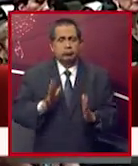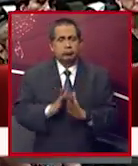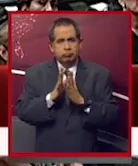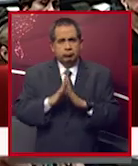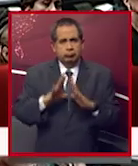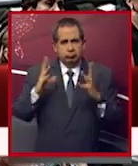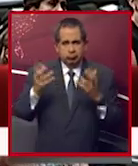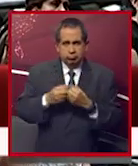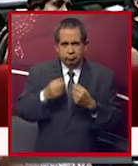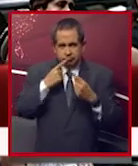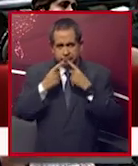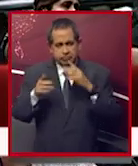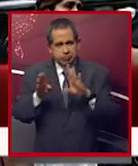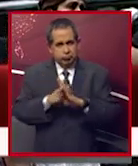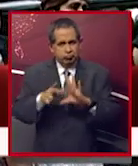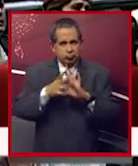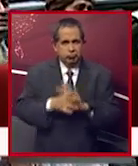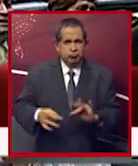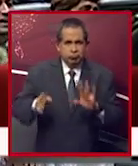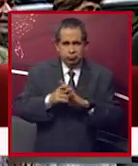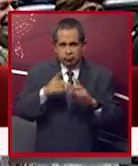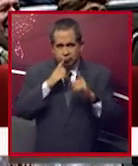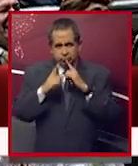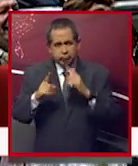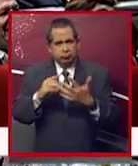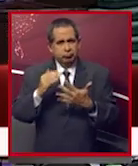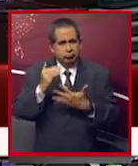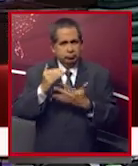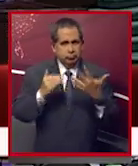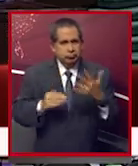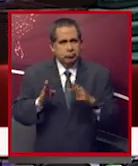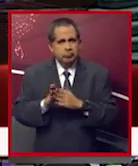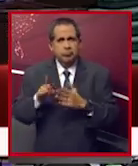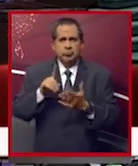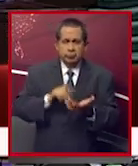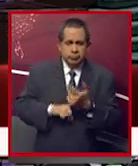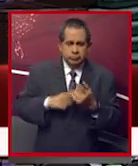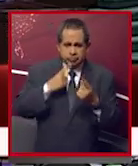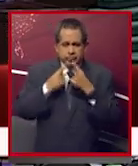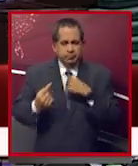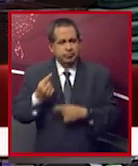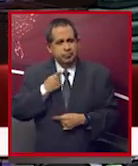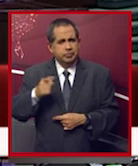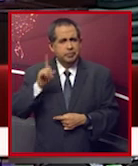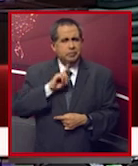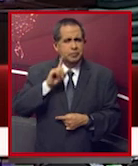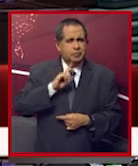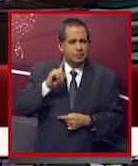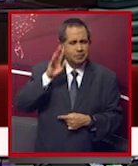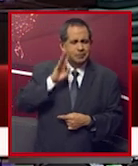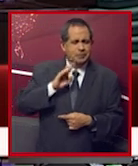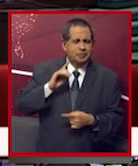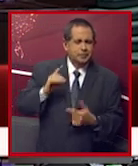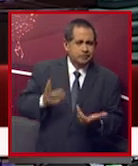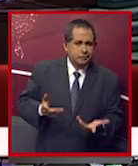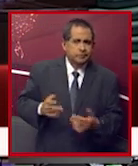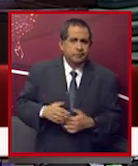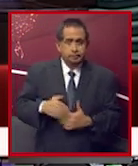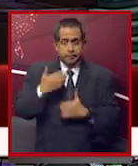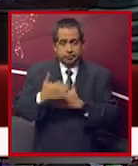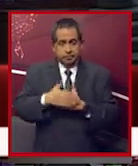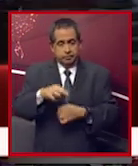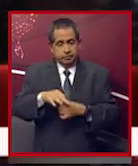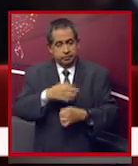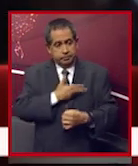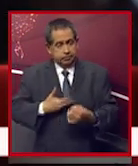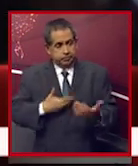ciudadana, asuntos medioambientales, combate a la violencia de género y feminicidio. Señaló que dependerá del presidente electo y de la